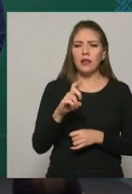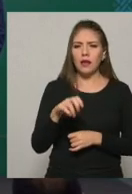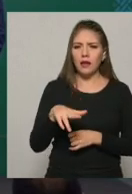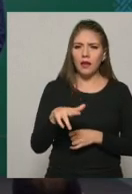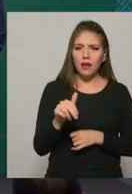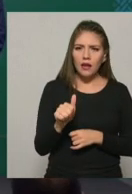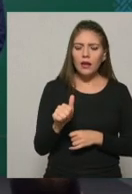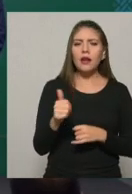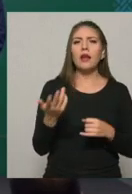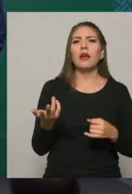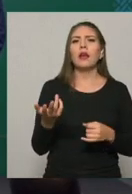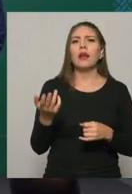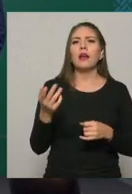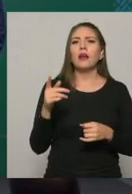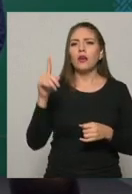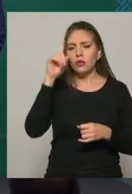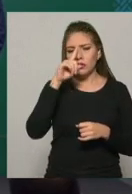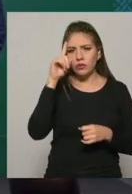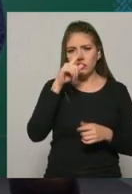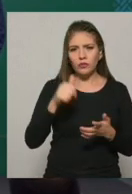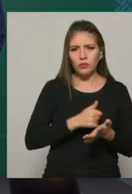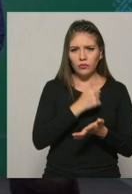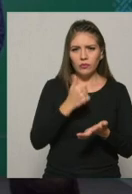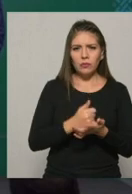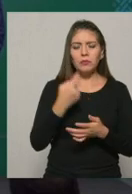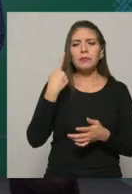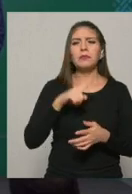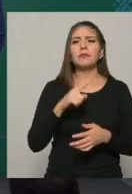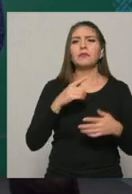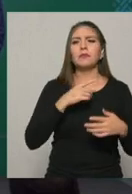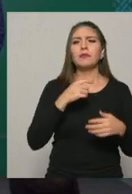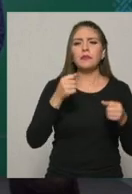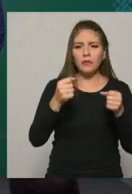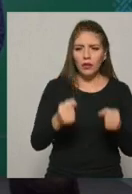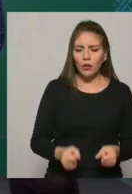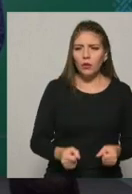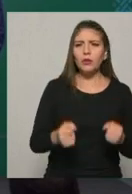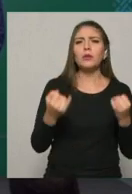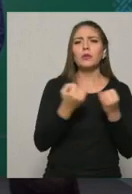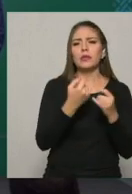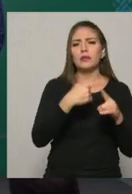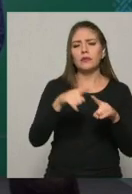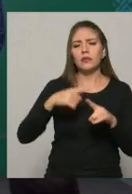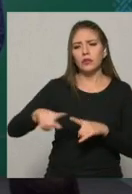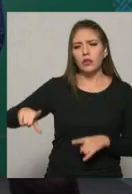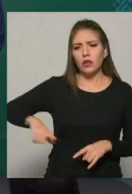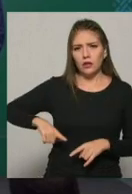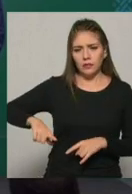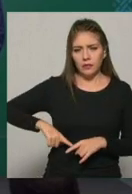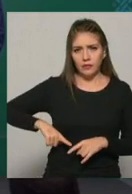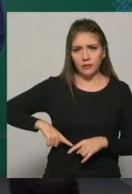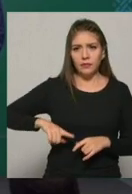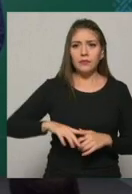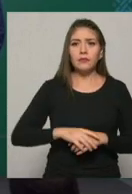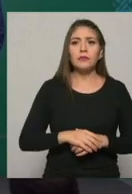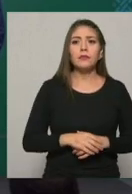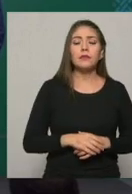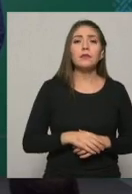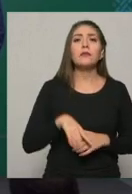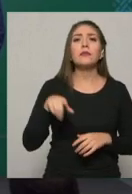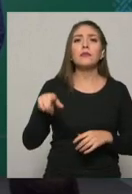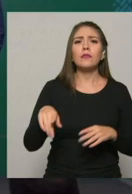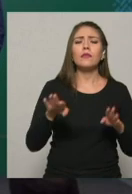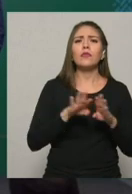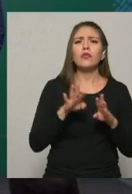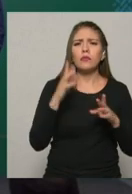Consejo Ciudadano para la Seguridad y Justicia y de diferentes instancias del gobierno local. De acuerdo con las mediciones